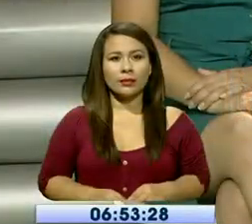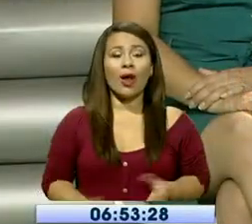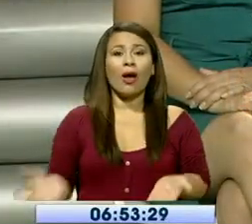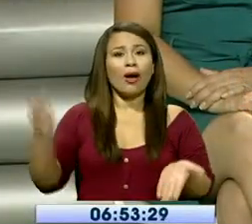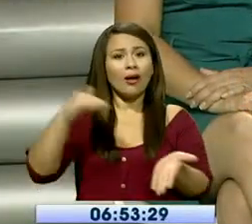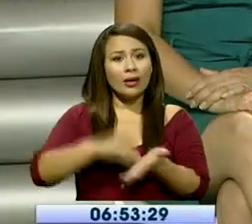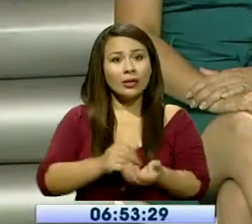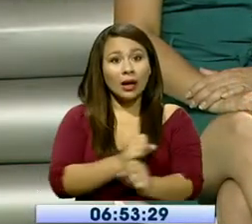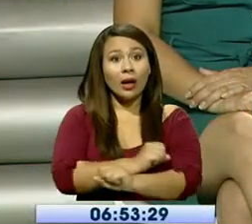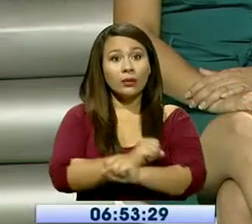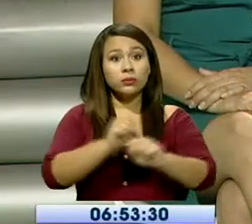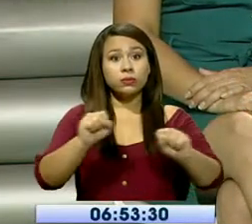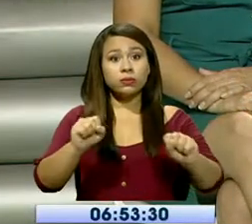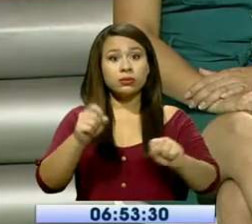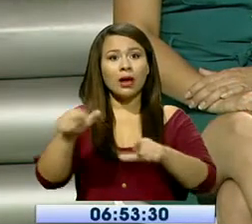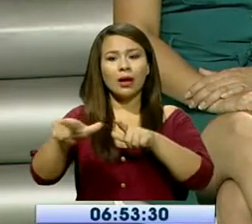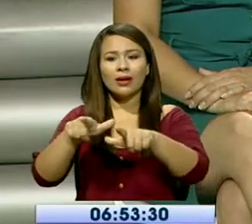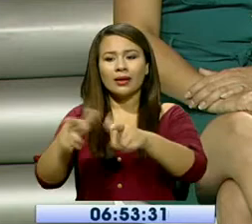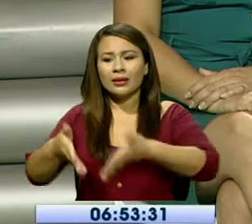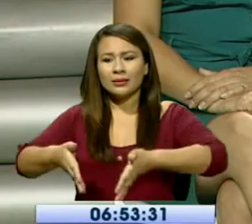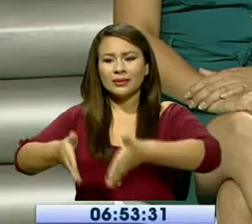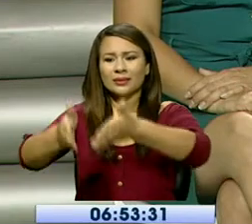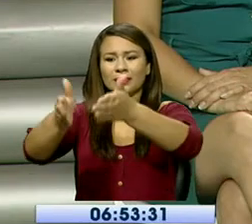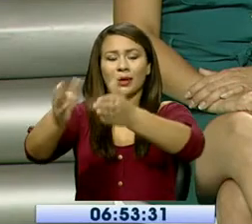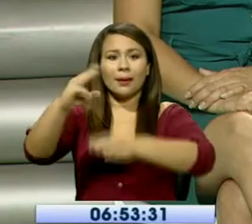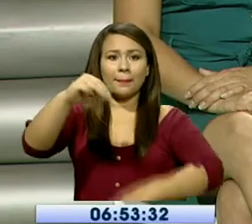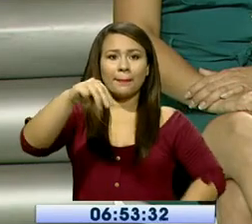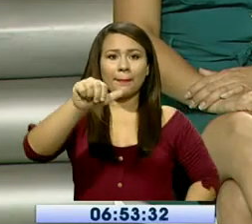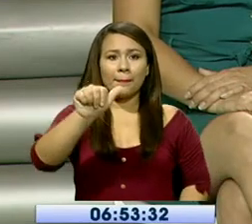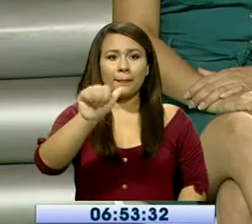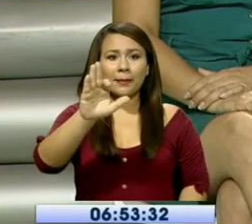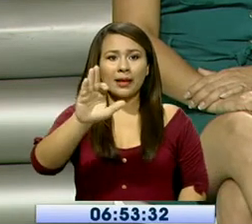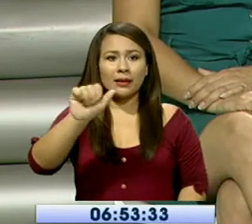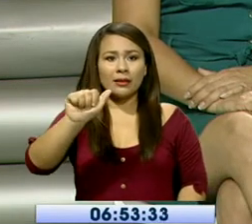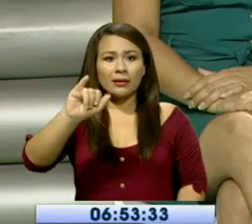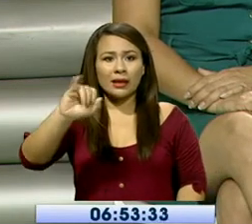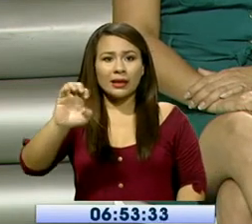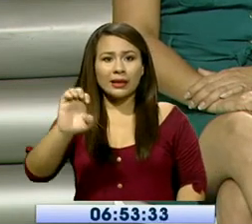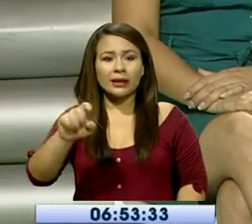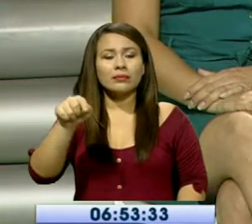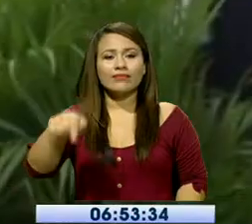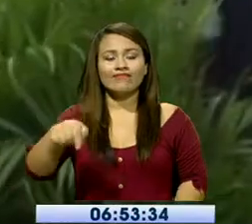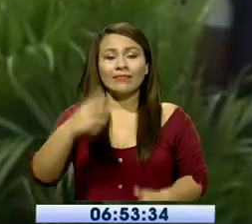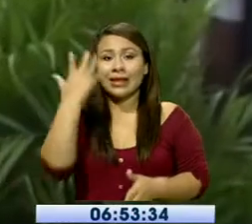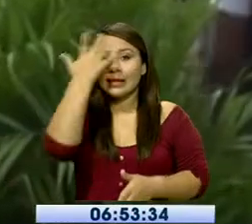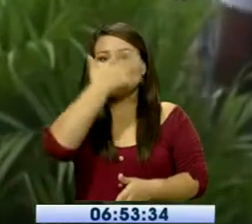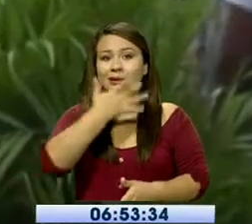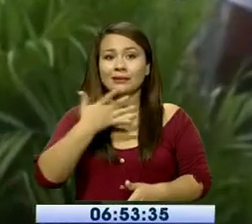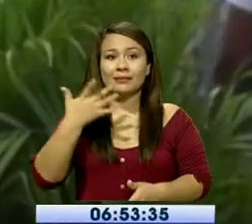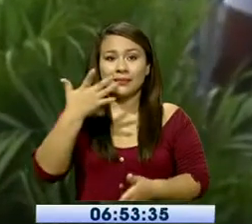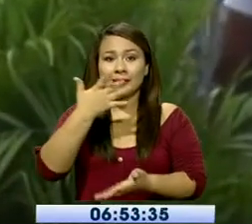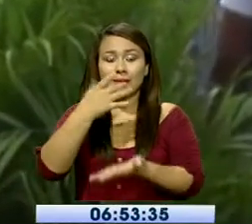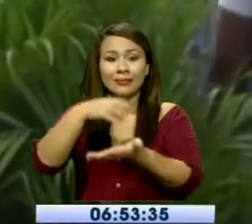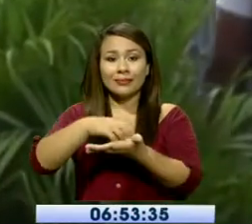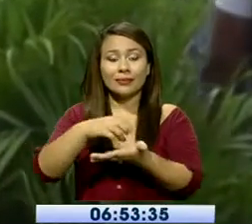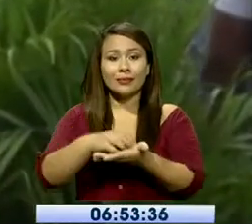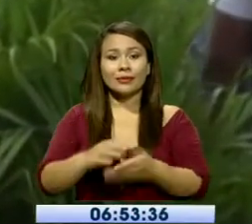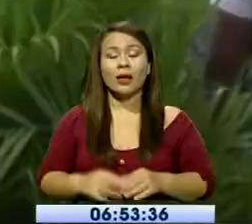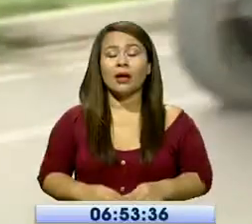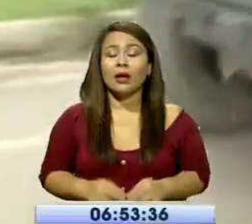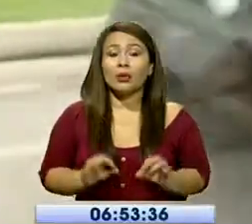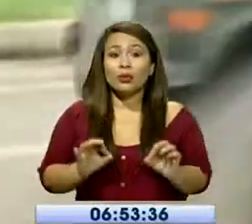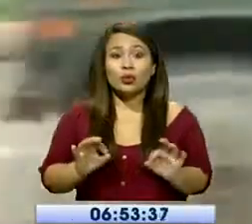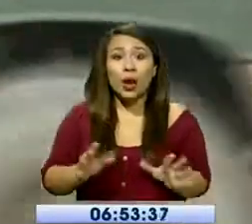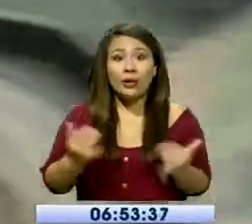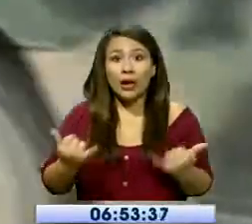nueva explosión se registró en el kilómetro 7.5 en la vía que conduce a Mataje, en el cantón San Lorenzo, provincia de Esmeraldas.